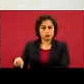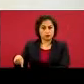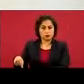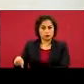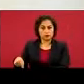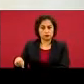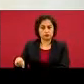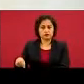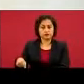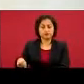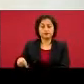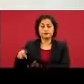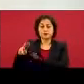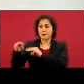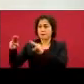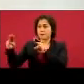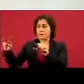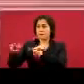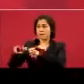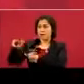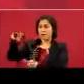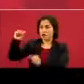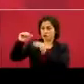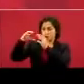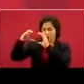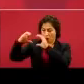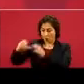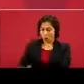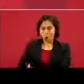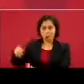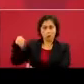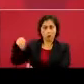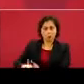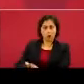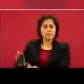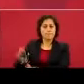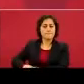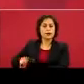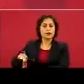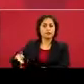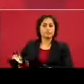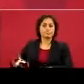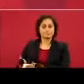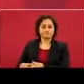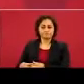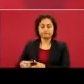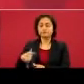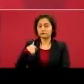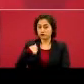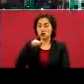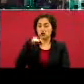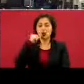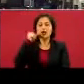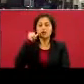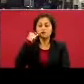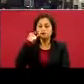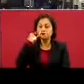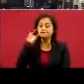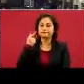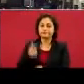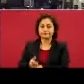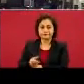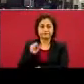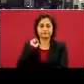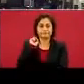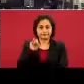del nivel del mar. Hay comunidades, lo constaté ayer,